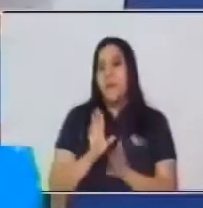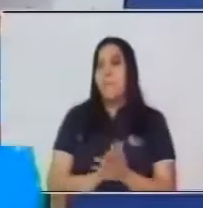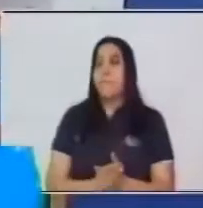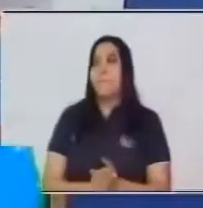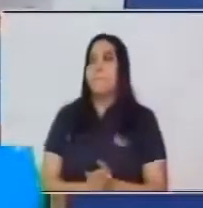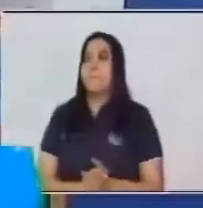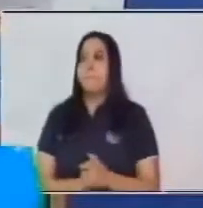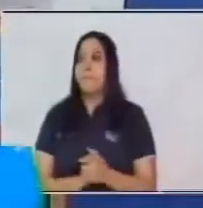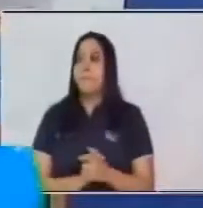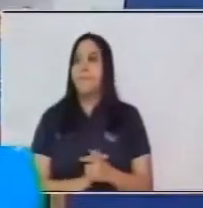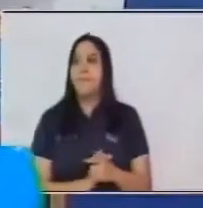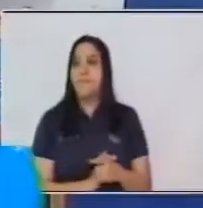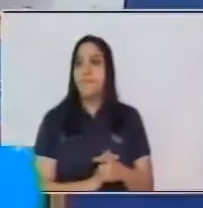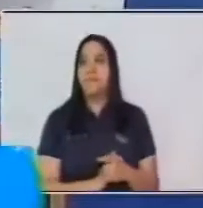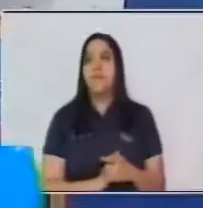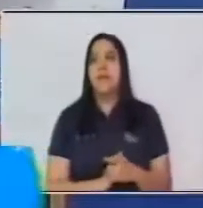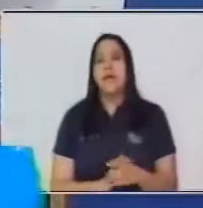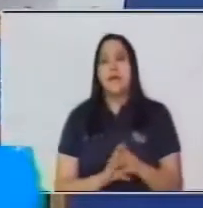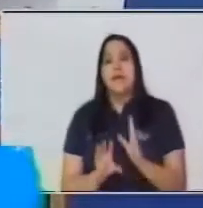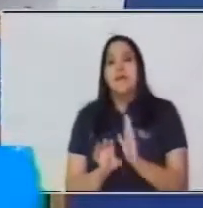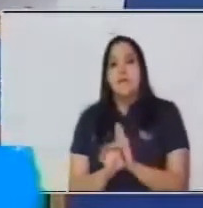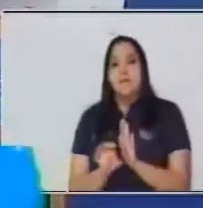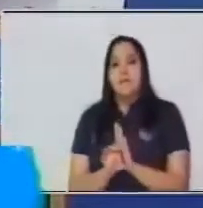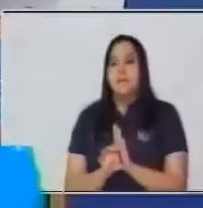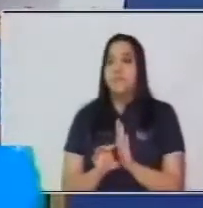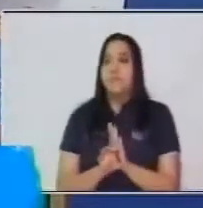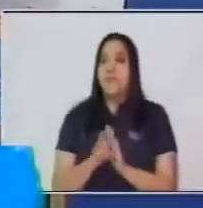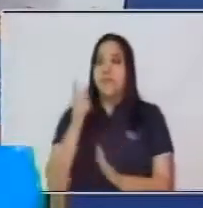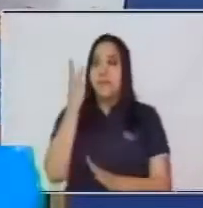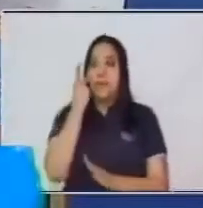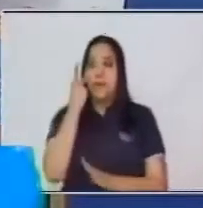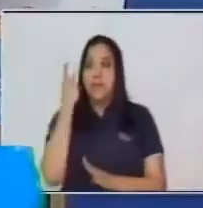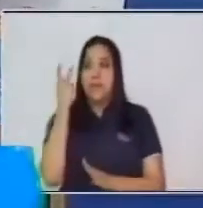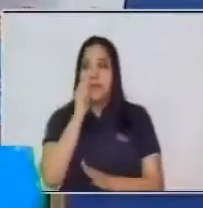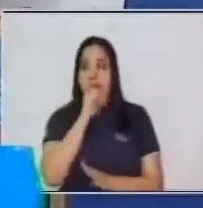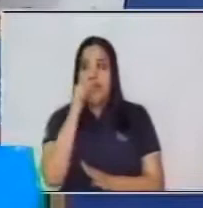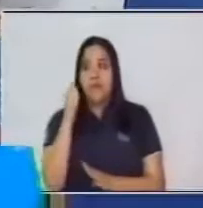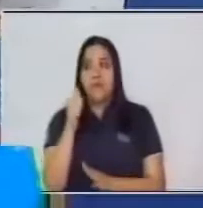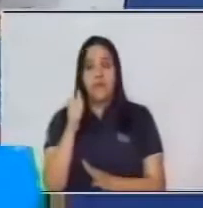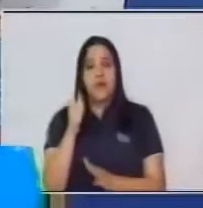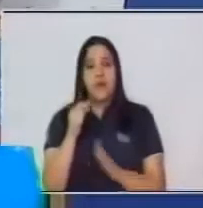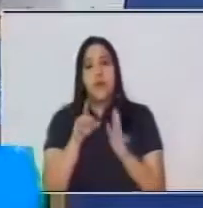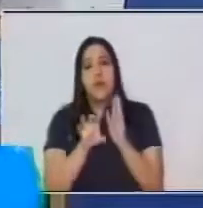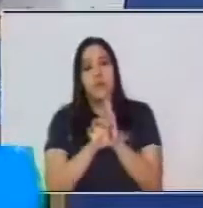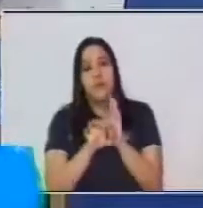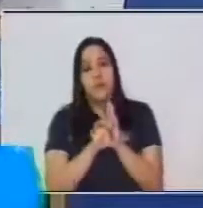veces en la parte de arriba le aparece un tronco con un serrucho.